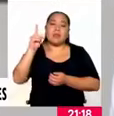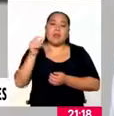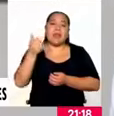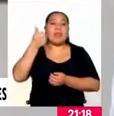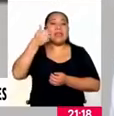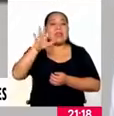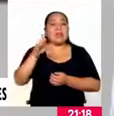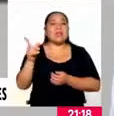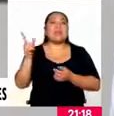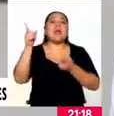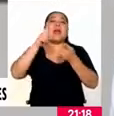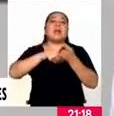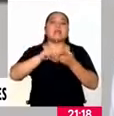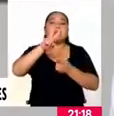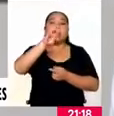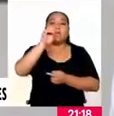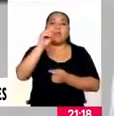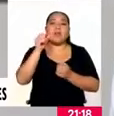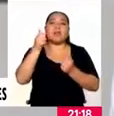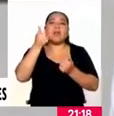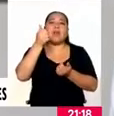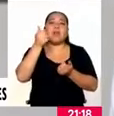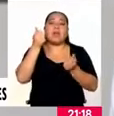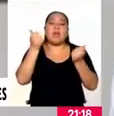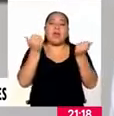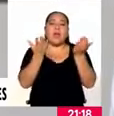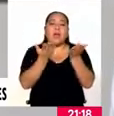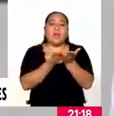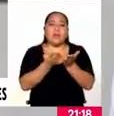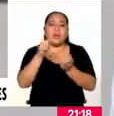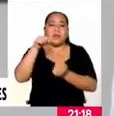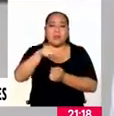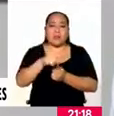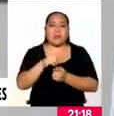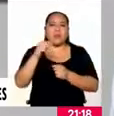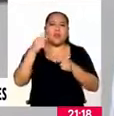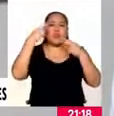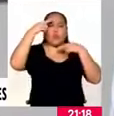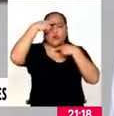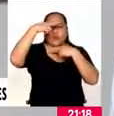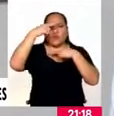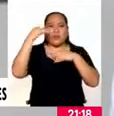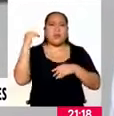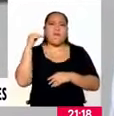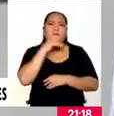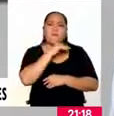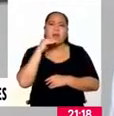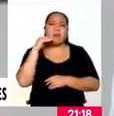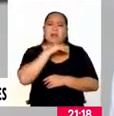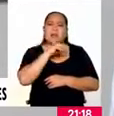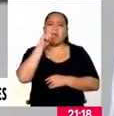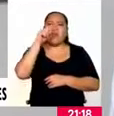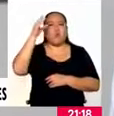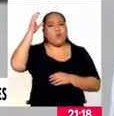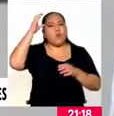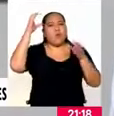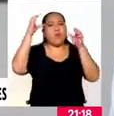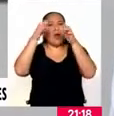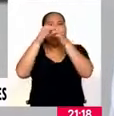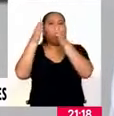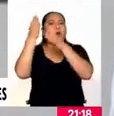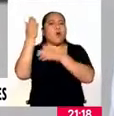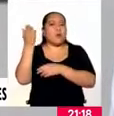abril del presente año. Han sido expresadas estas noticias falsas por parte de una congresista de la